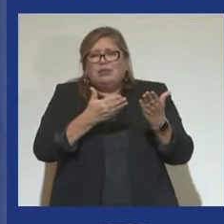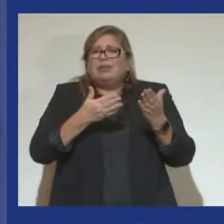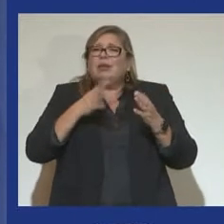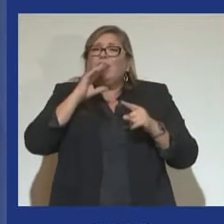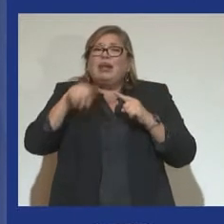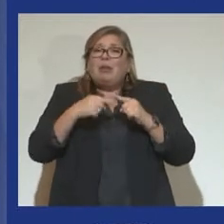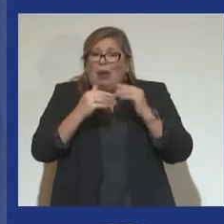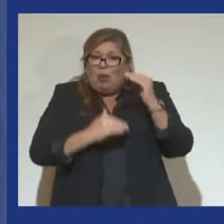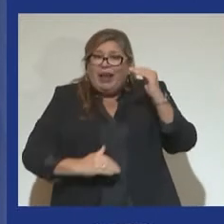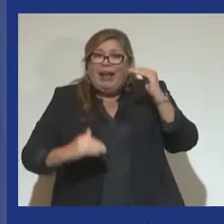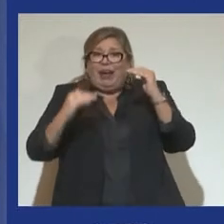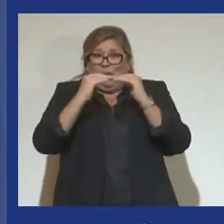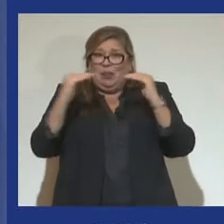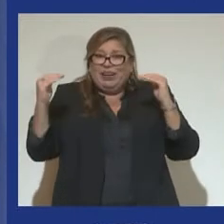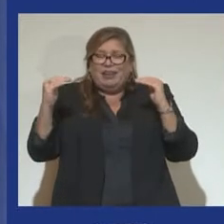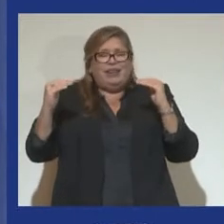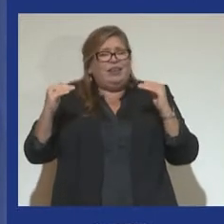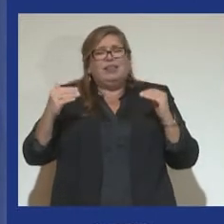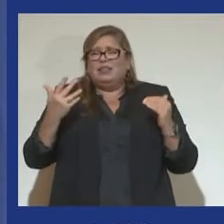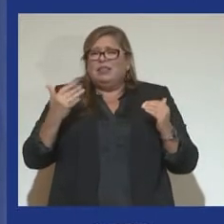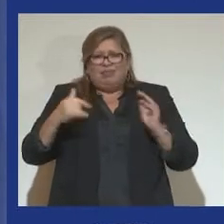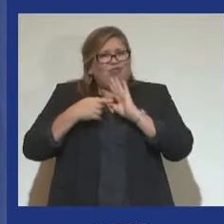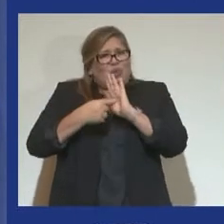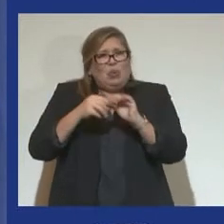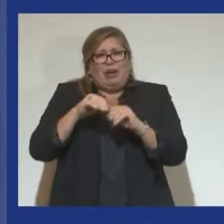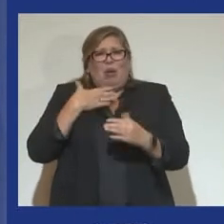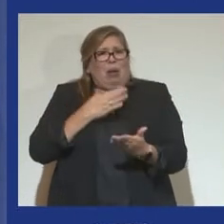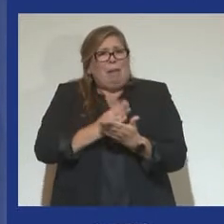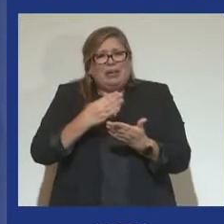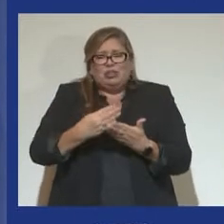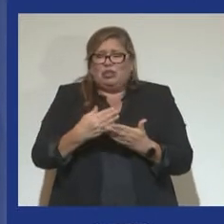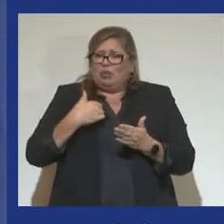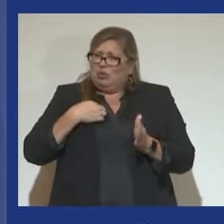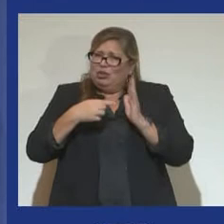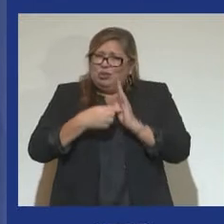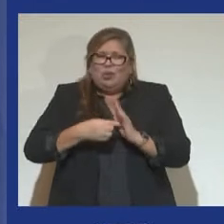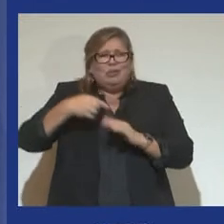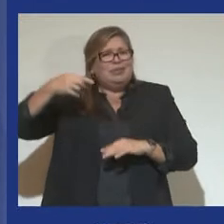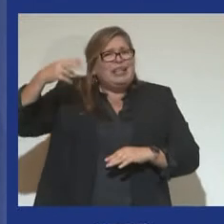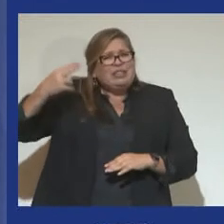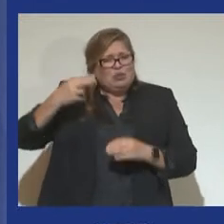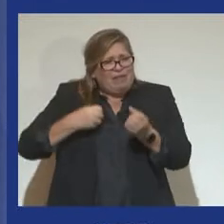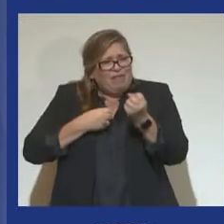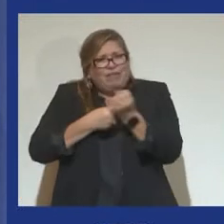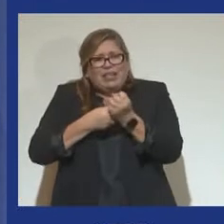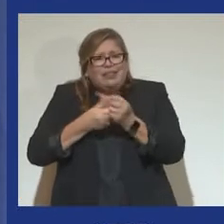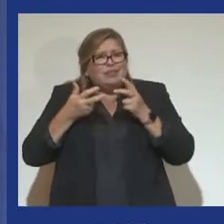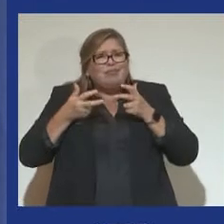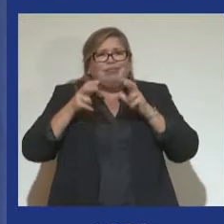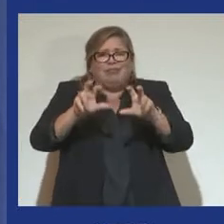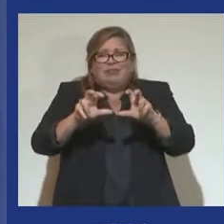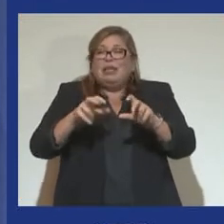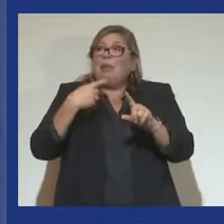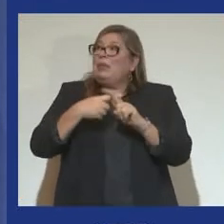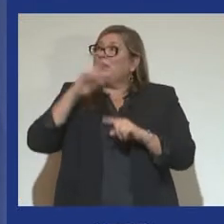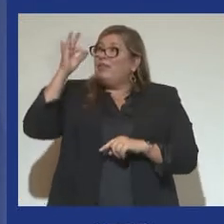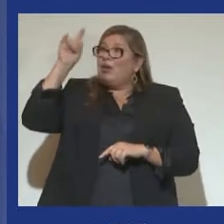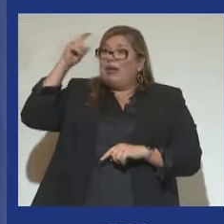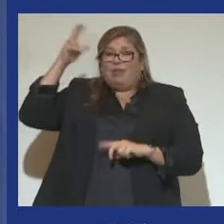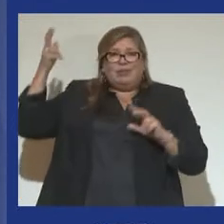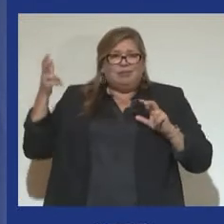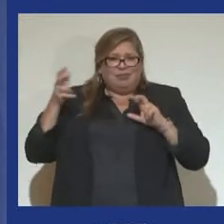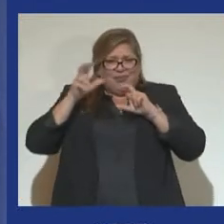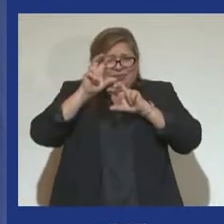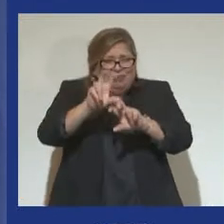está claro en cuanto al presupuesto hemos creado unos fondos históricos dándoles apoyo adicional